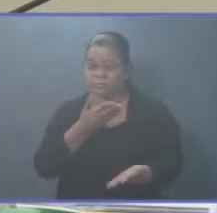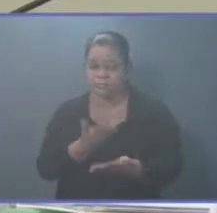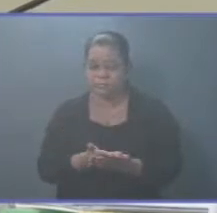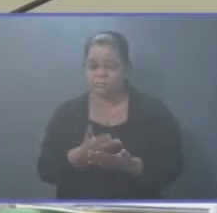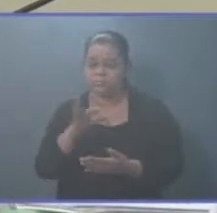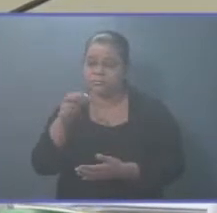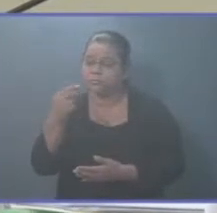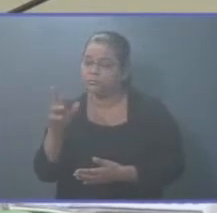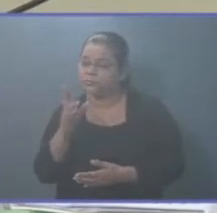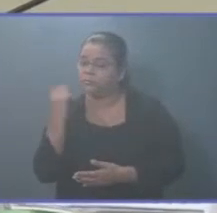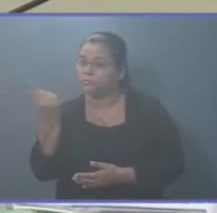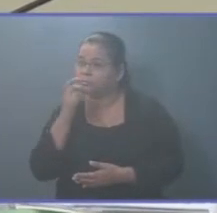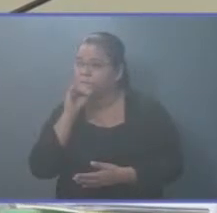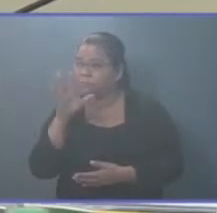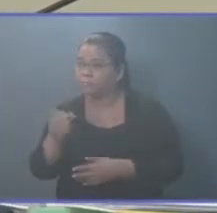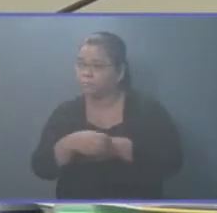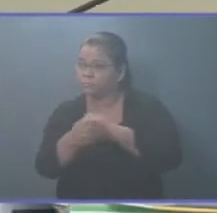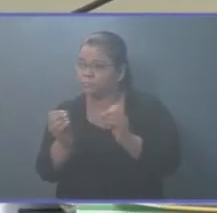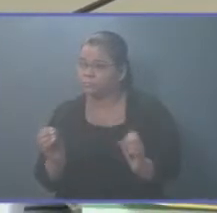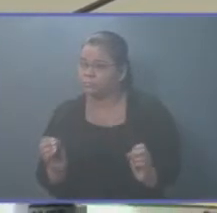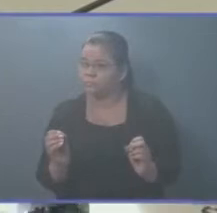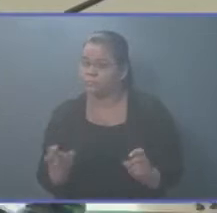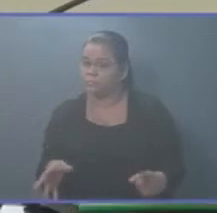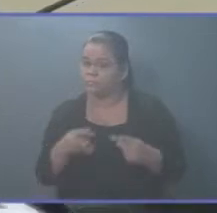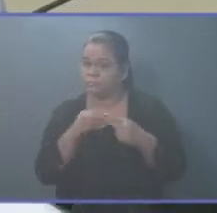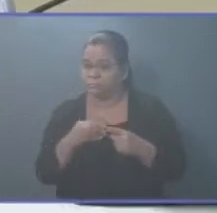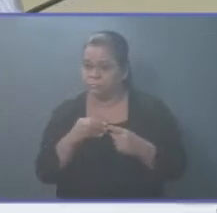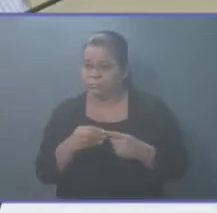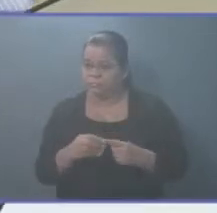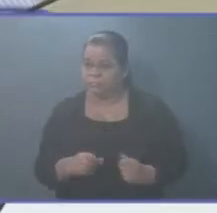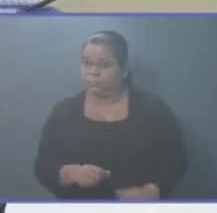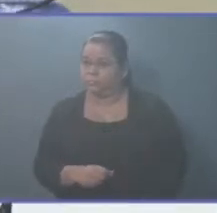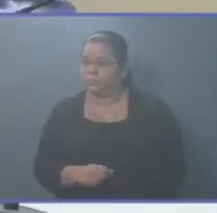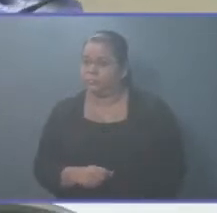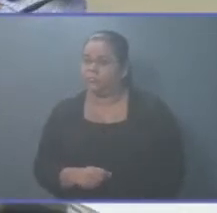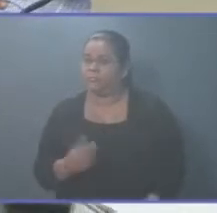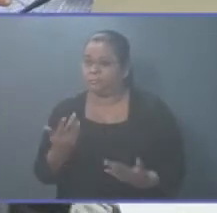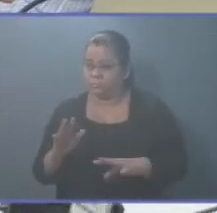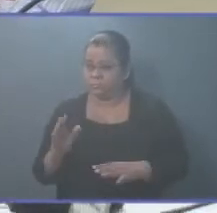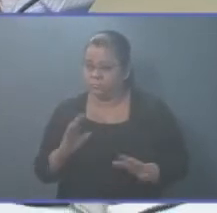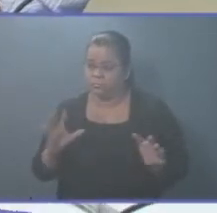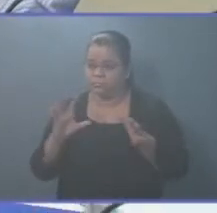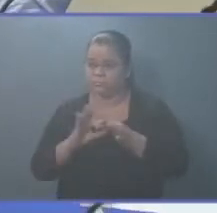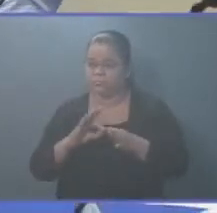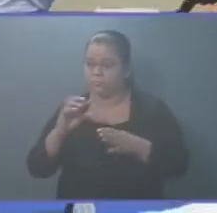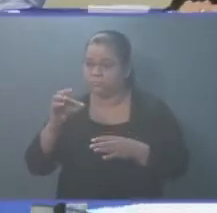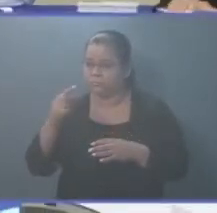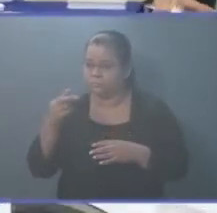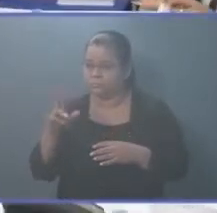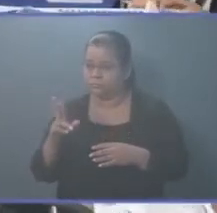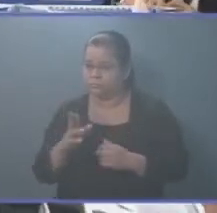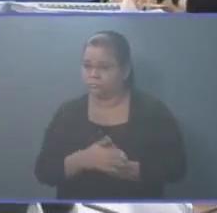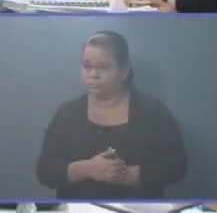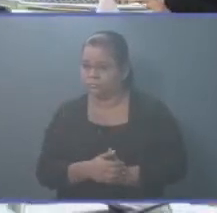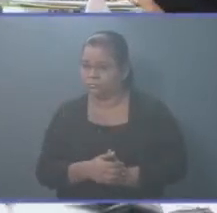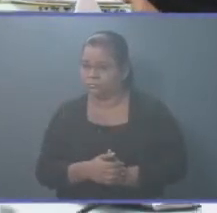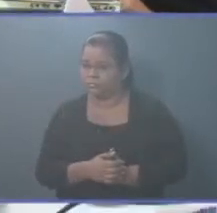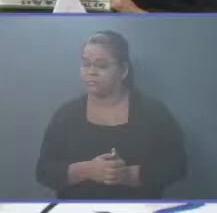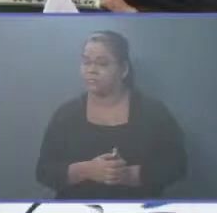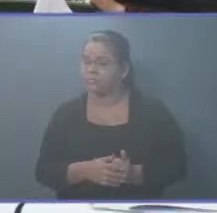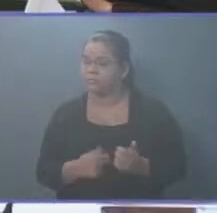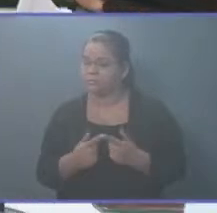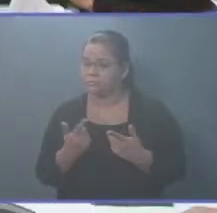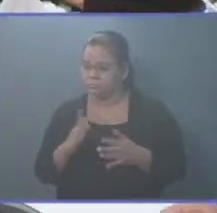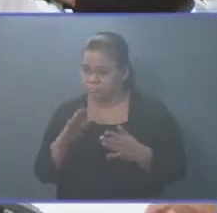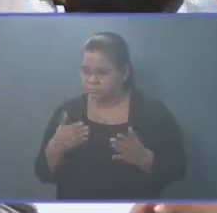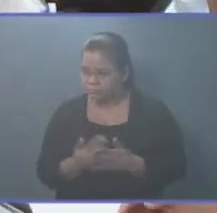Fiscalía es solo diga unidades especializadas. No se refiere a Fiscalía y Policía, solo es en plural y después